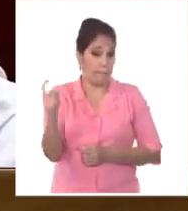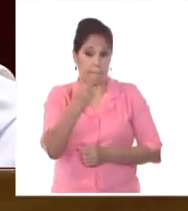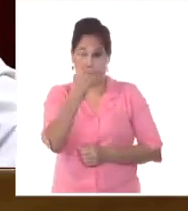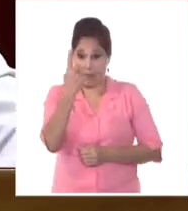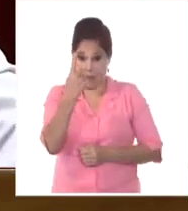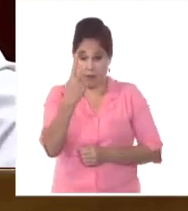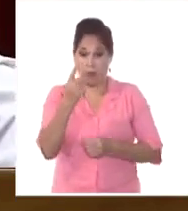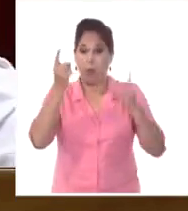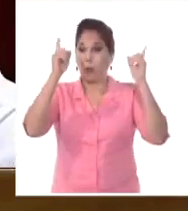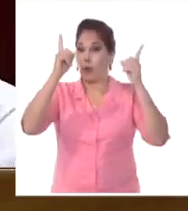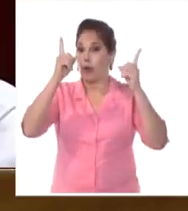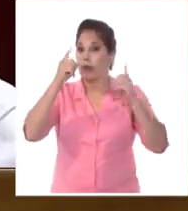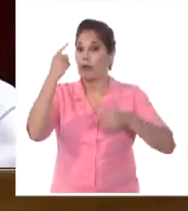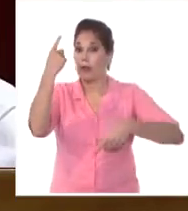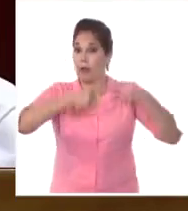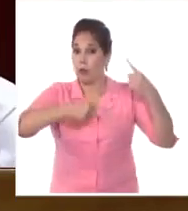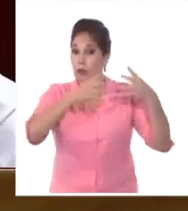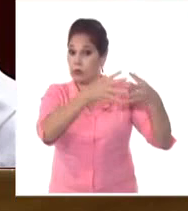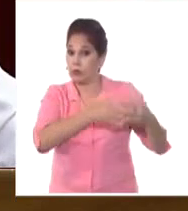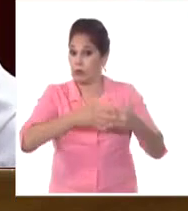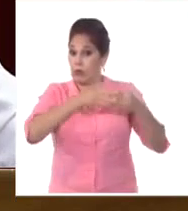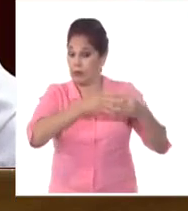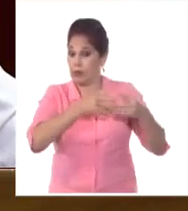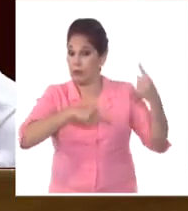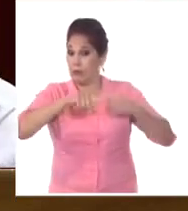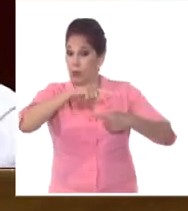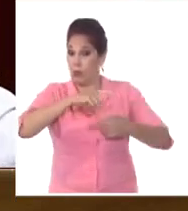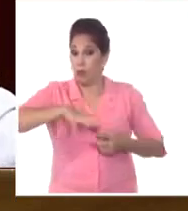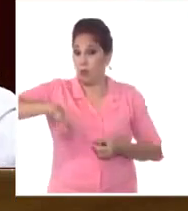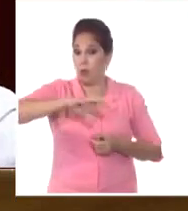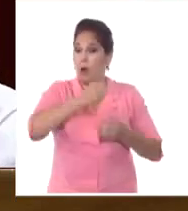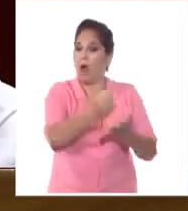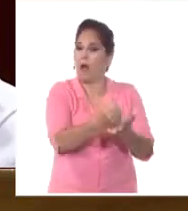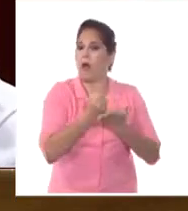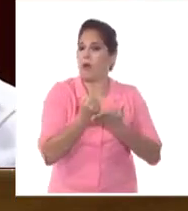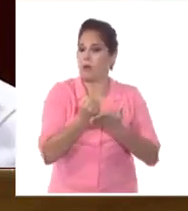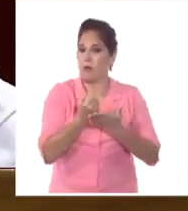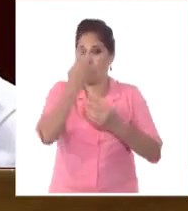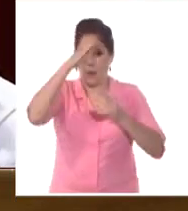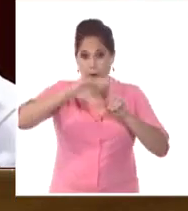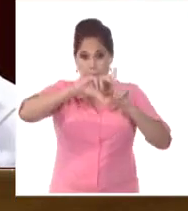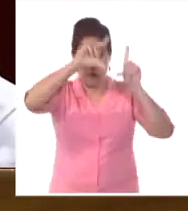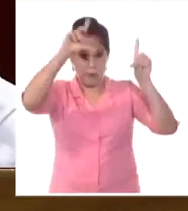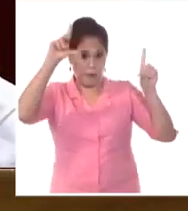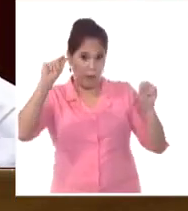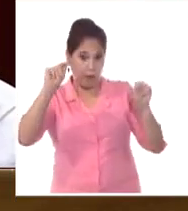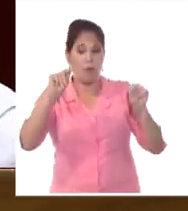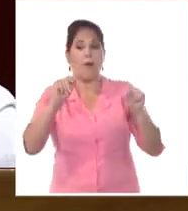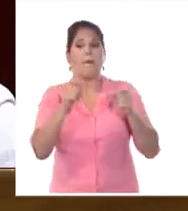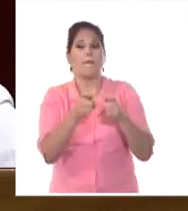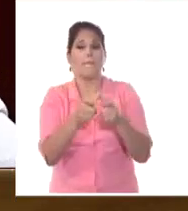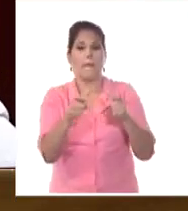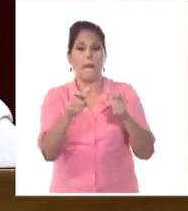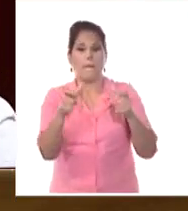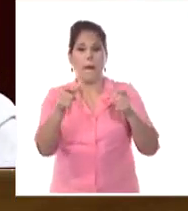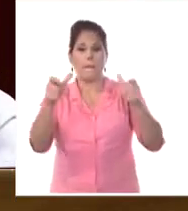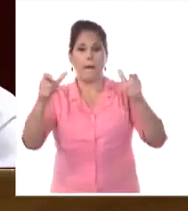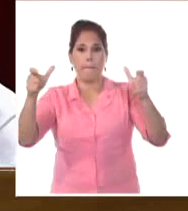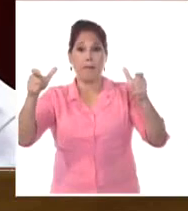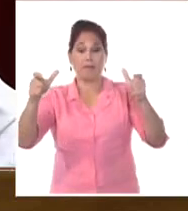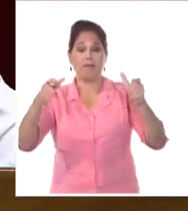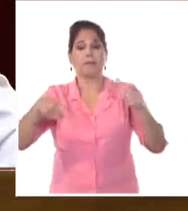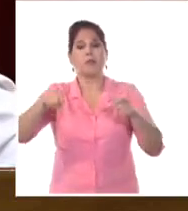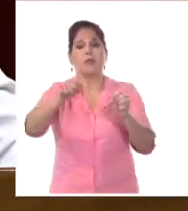esta política agresiva del imperio, el movimiento de solidaridad con nuestro país crece en medio de enormes desafíos y